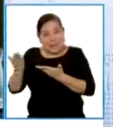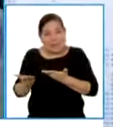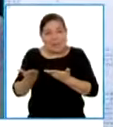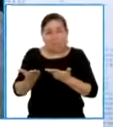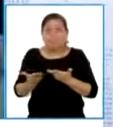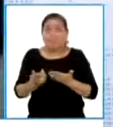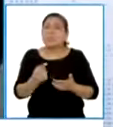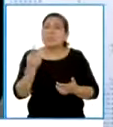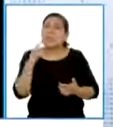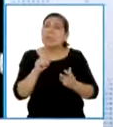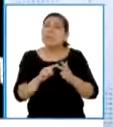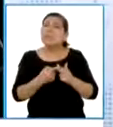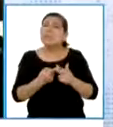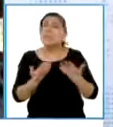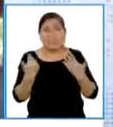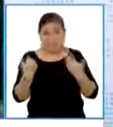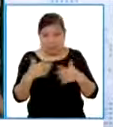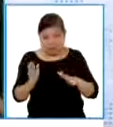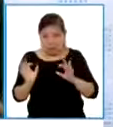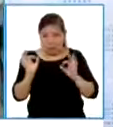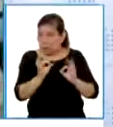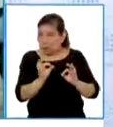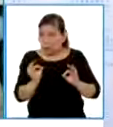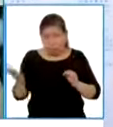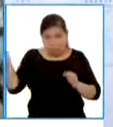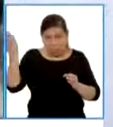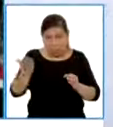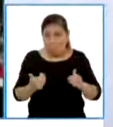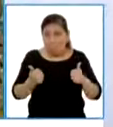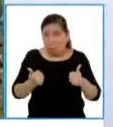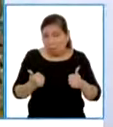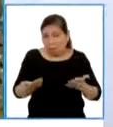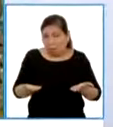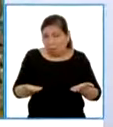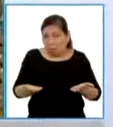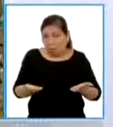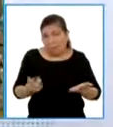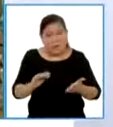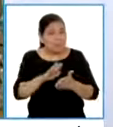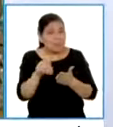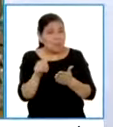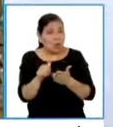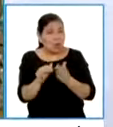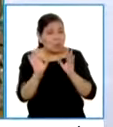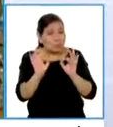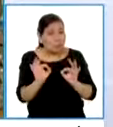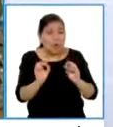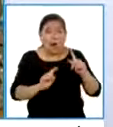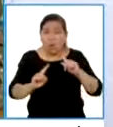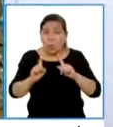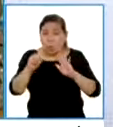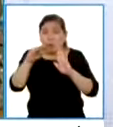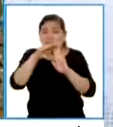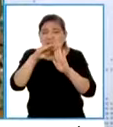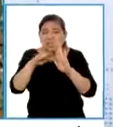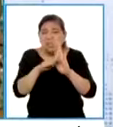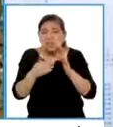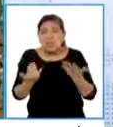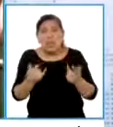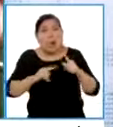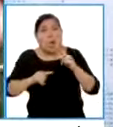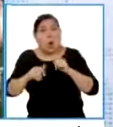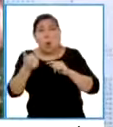defensor del pueblo, para empezar, ¿debieron entrar, sí o no? Y si en todo caso, si es que se cumplió o no con algún protocolo, como puede estar